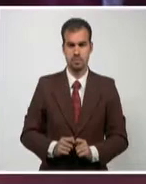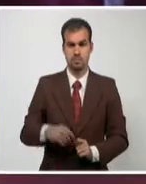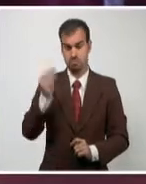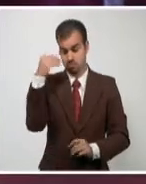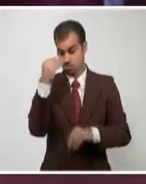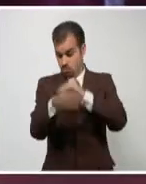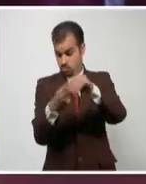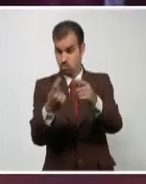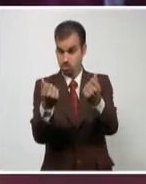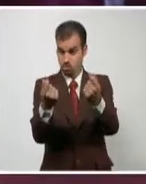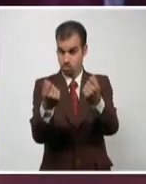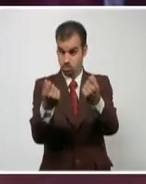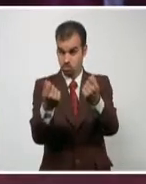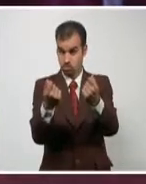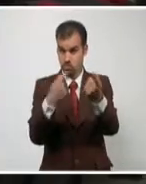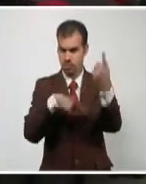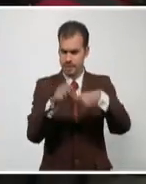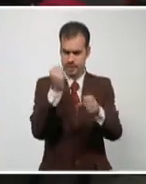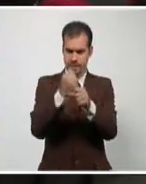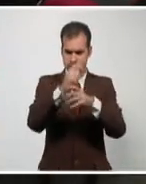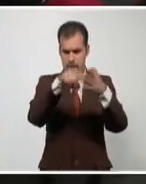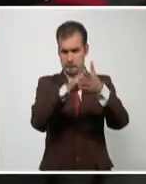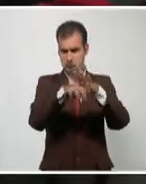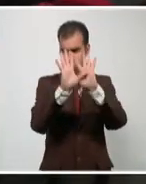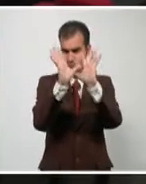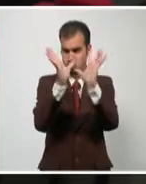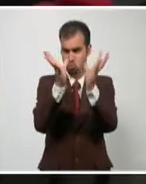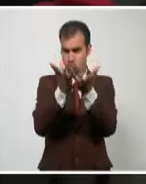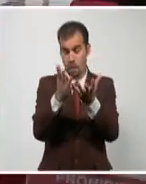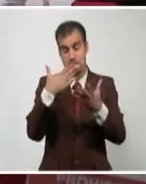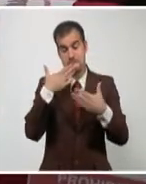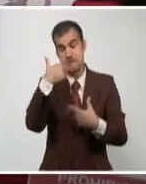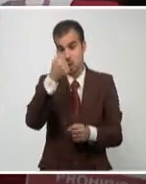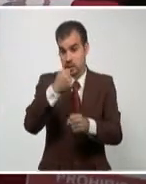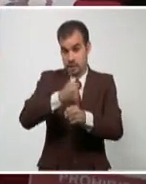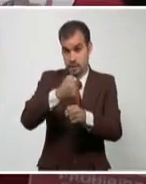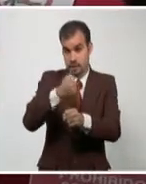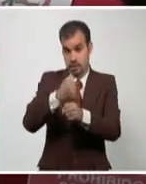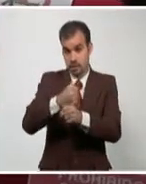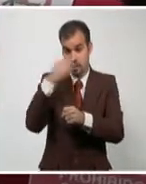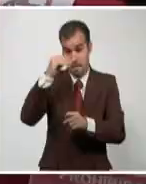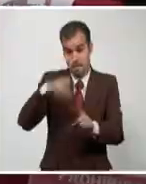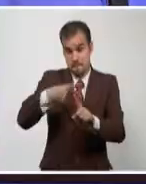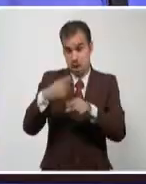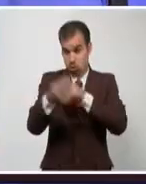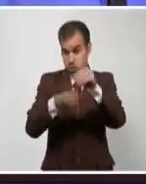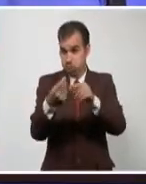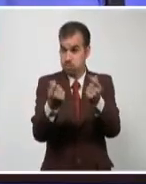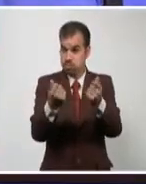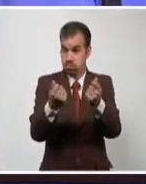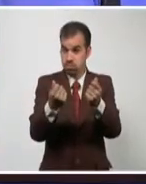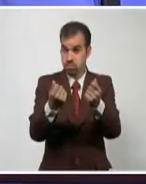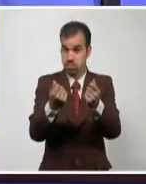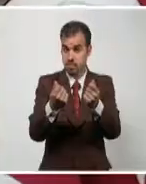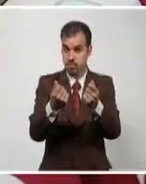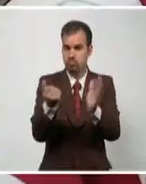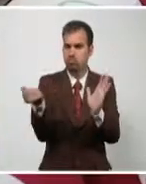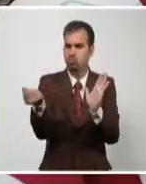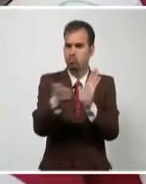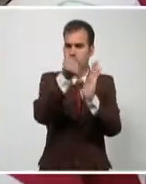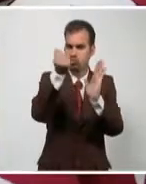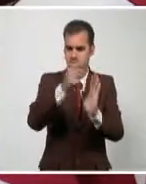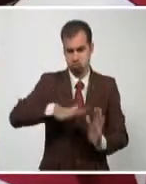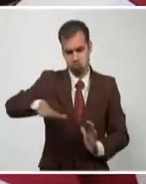al incremento de la eficiencia y de la estrategia económica o social, entre otros temas, quedó aprobado por